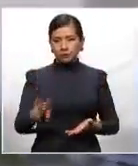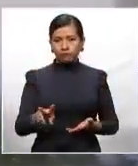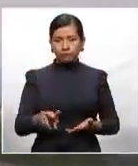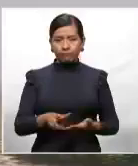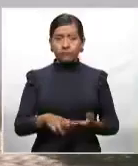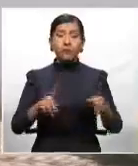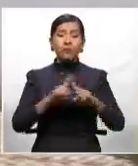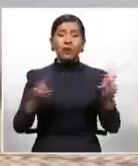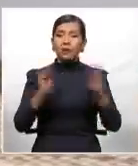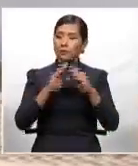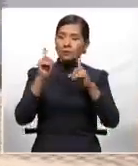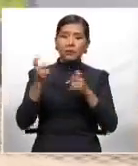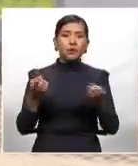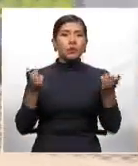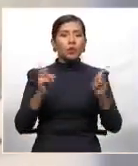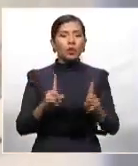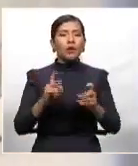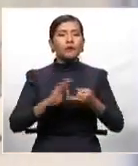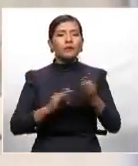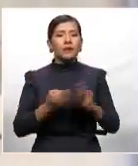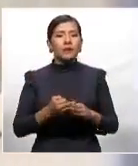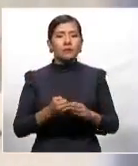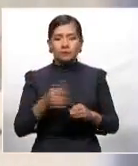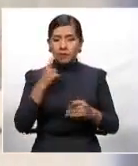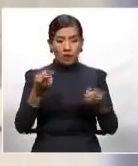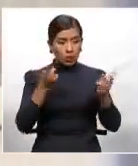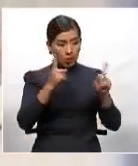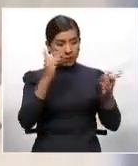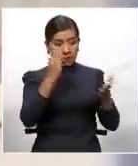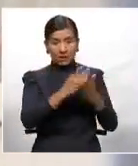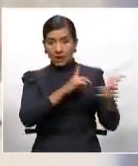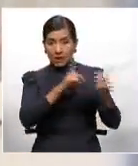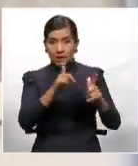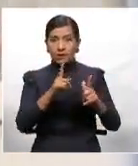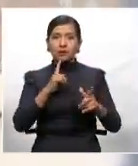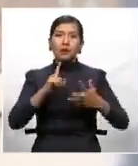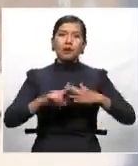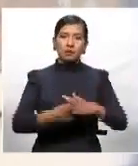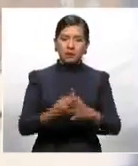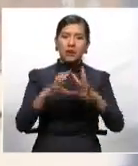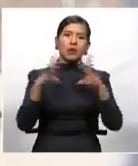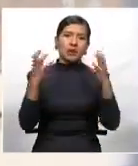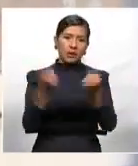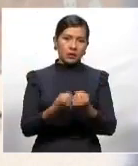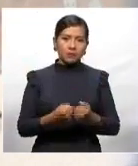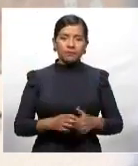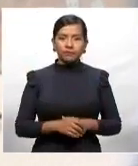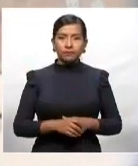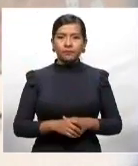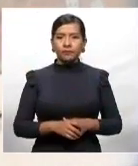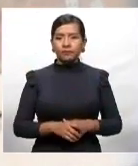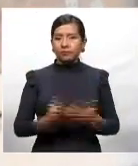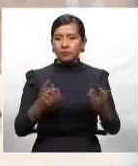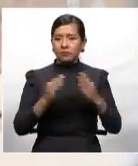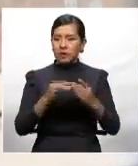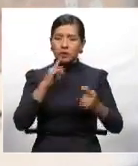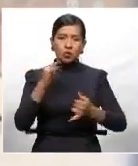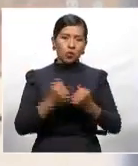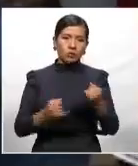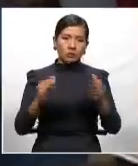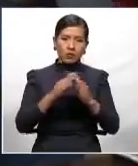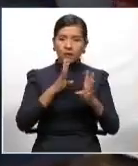que puedan volver a abrir o cuando se levante el paro? Cuando se levante el paro. No, porque no te permitió nadie,